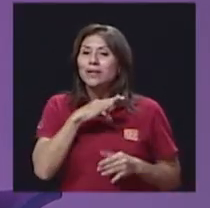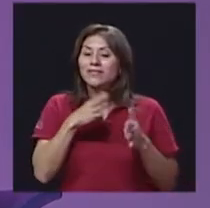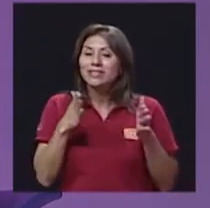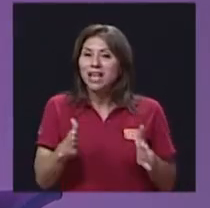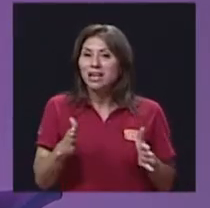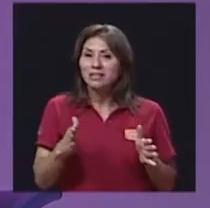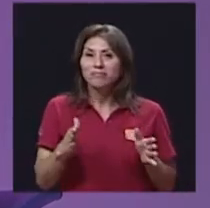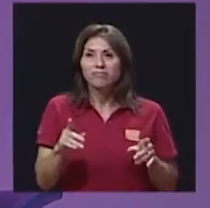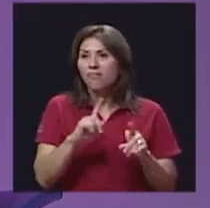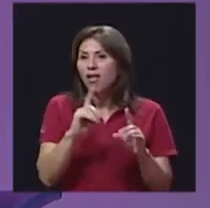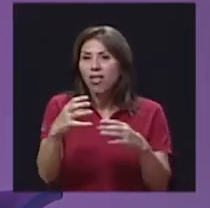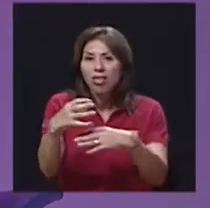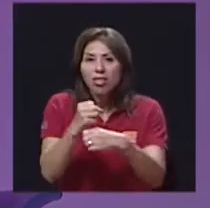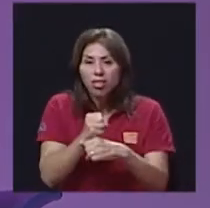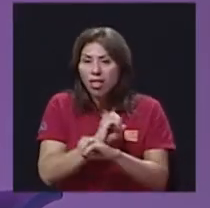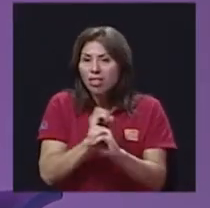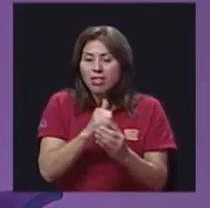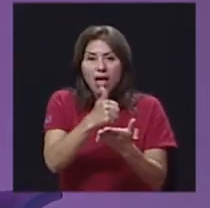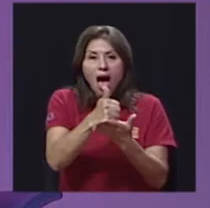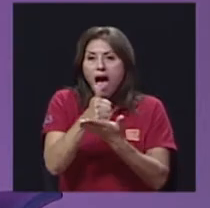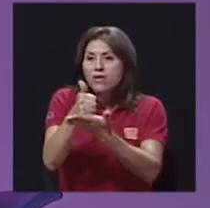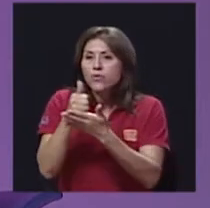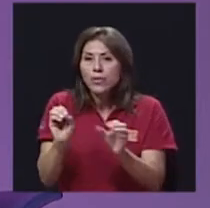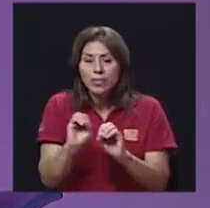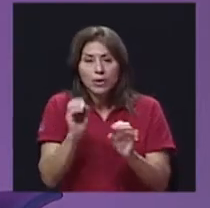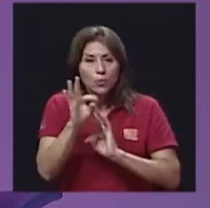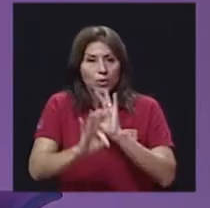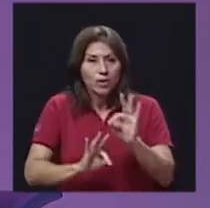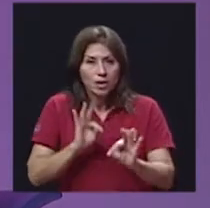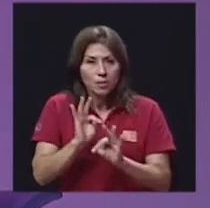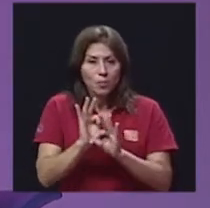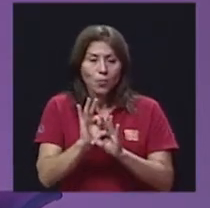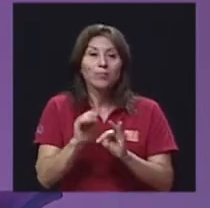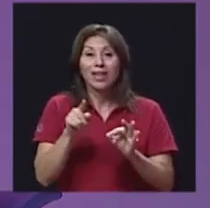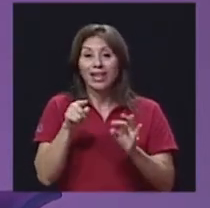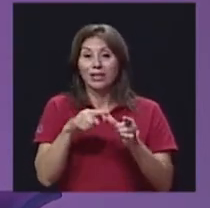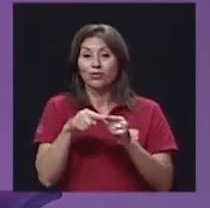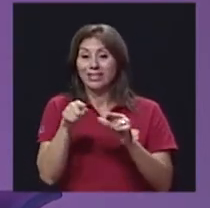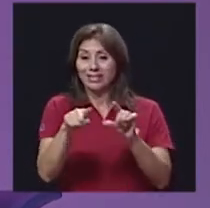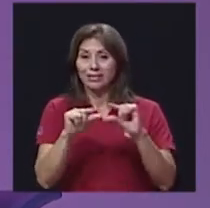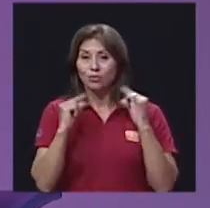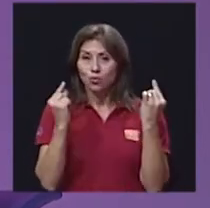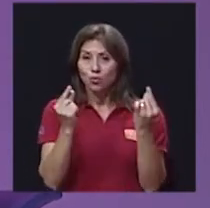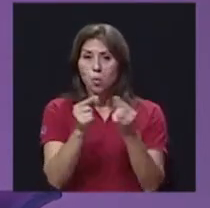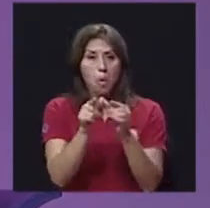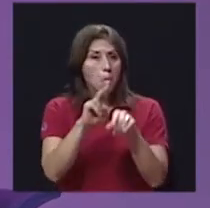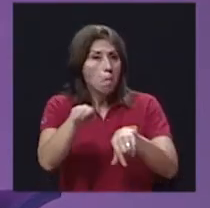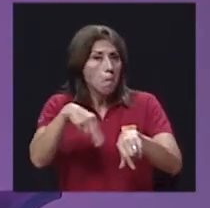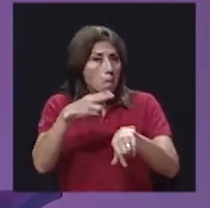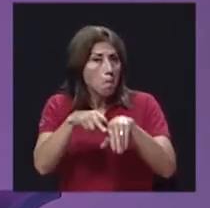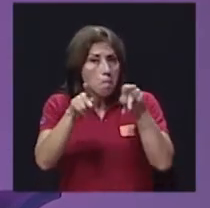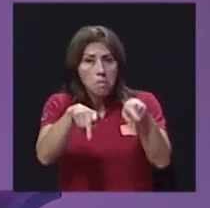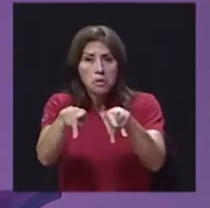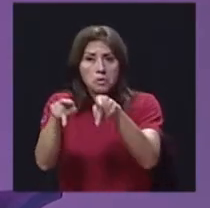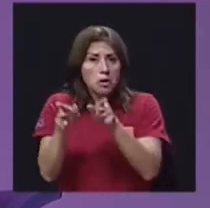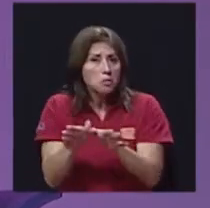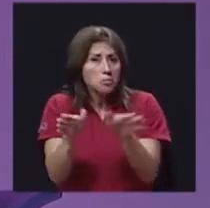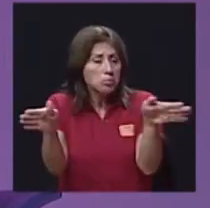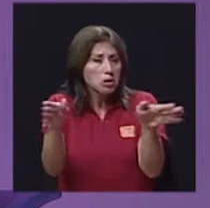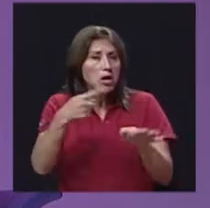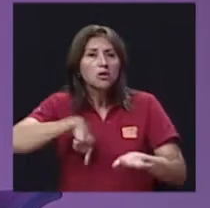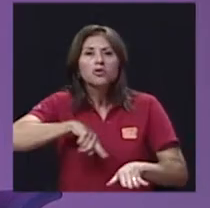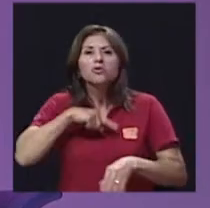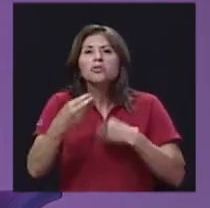ayuda de ningún tipo, ¿verdad? Entonces, como es un grupo civil, nosotras funcionamos en casa, sencillamente